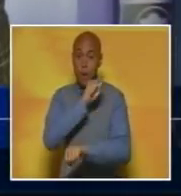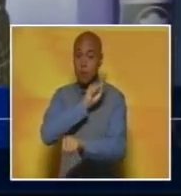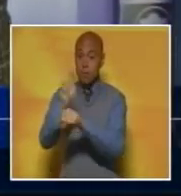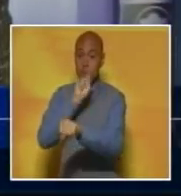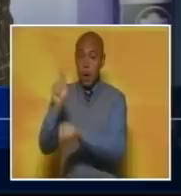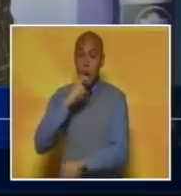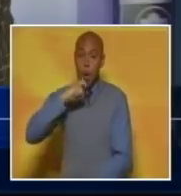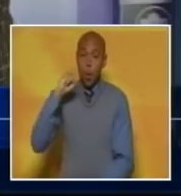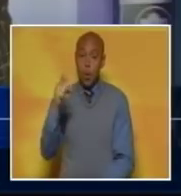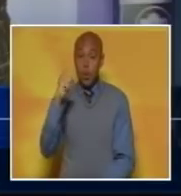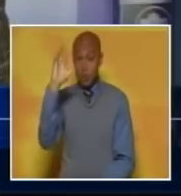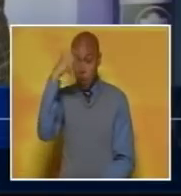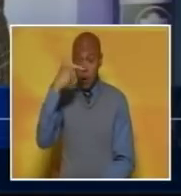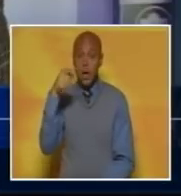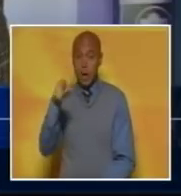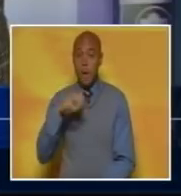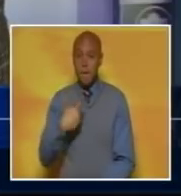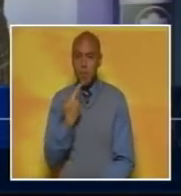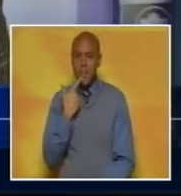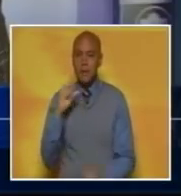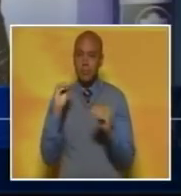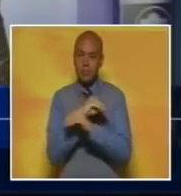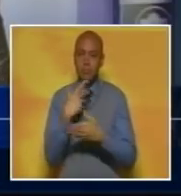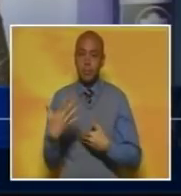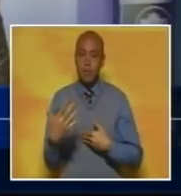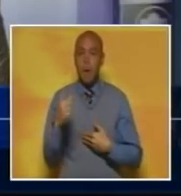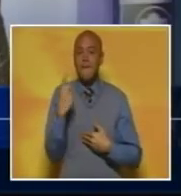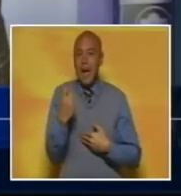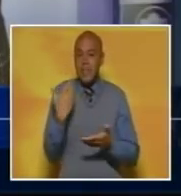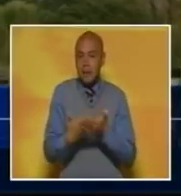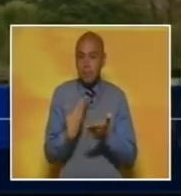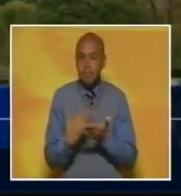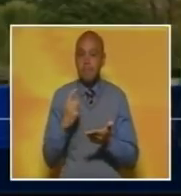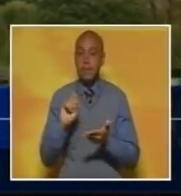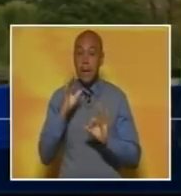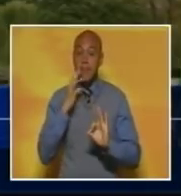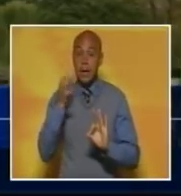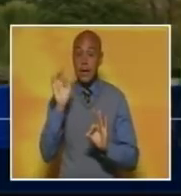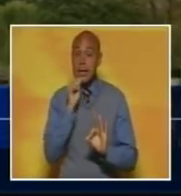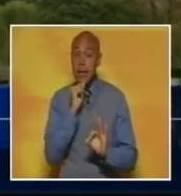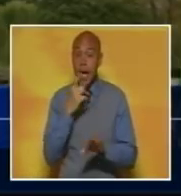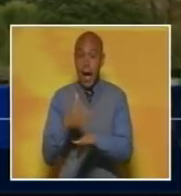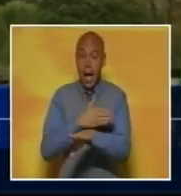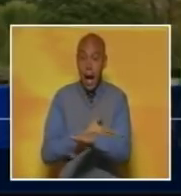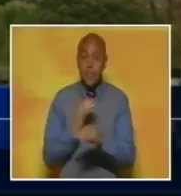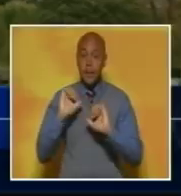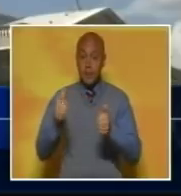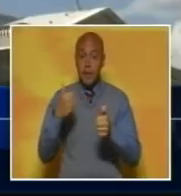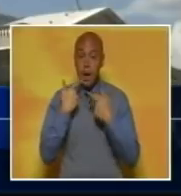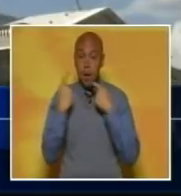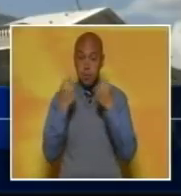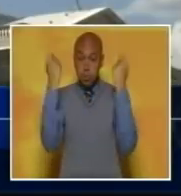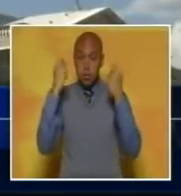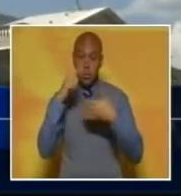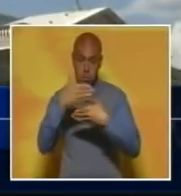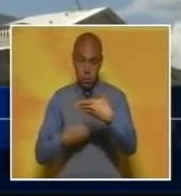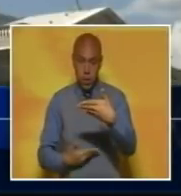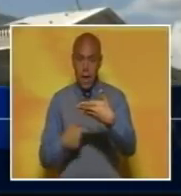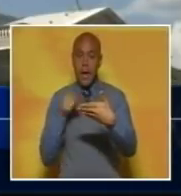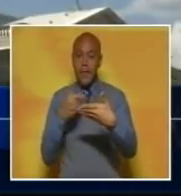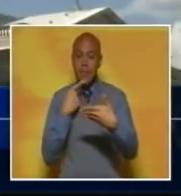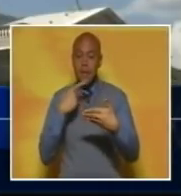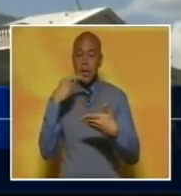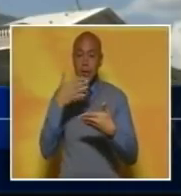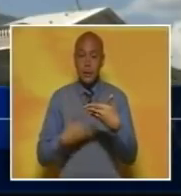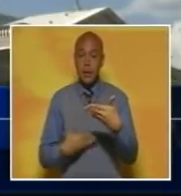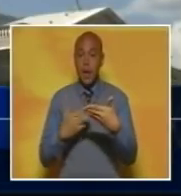ser desestimados rápidamente porque no están debidamente sustentados. Lo dijo poco antes de difundir un memorando con los argumentos que